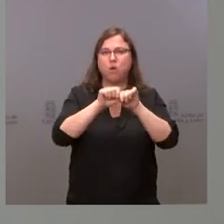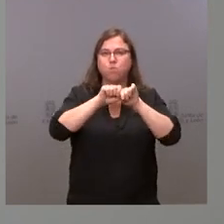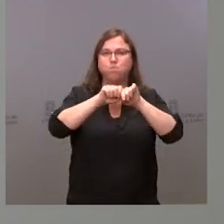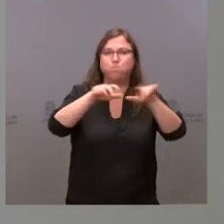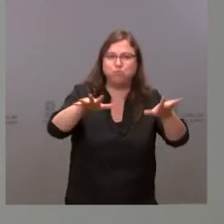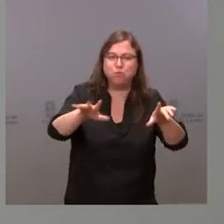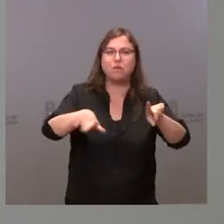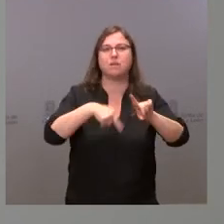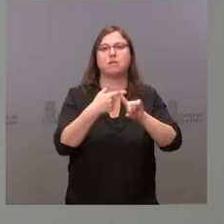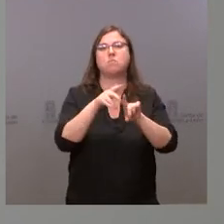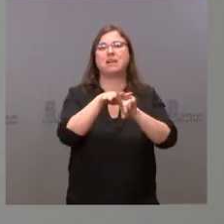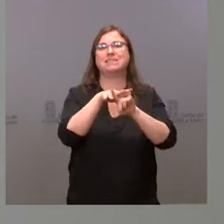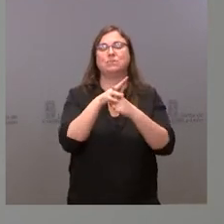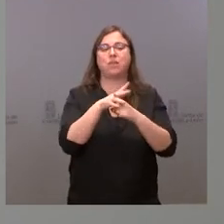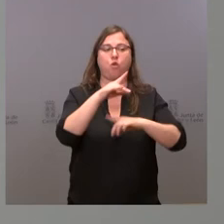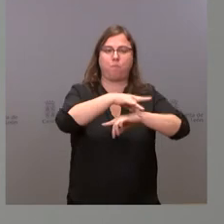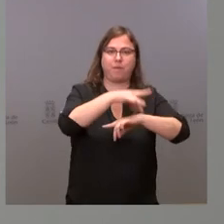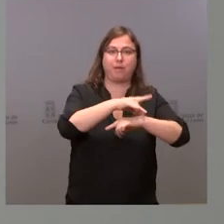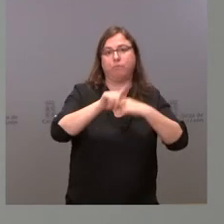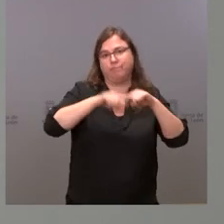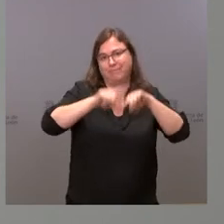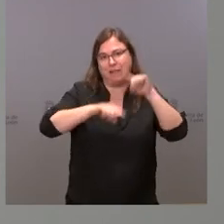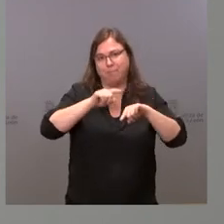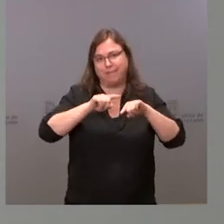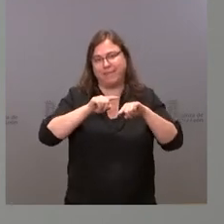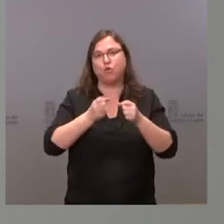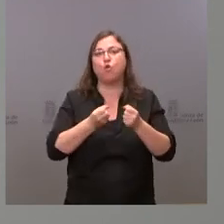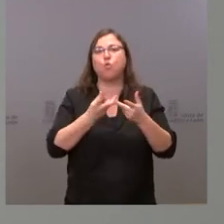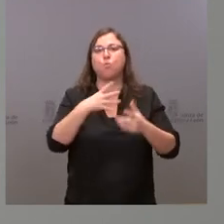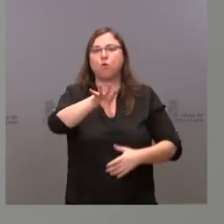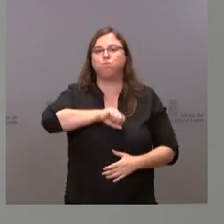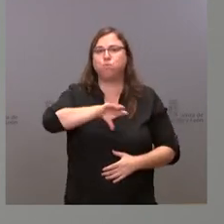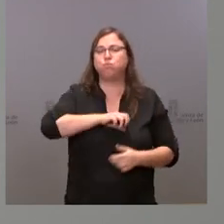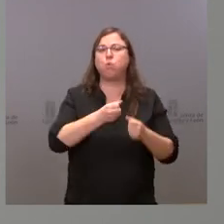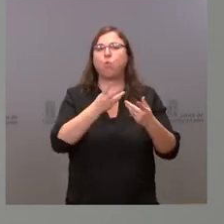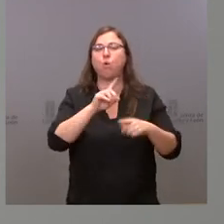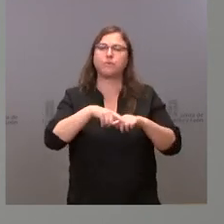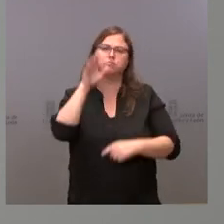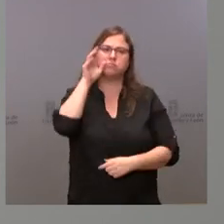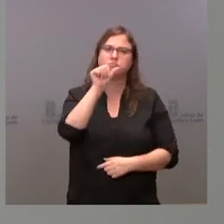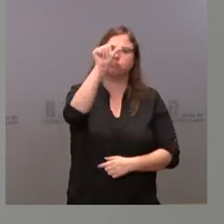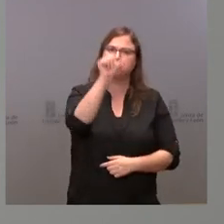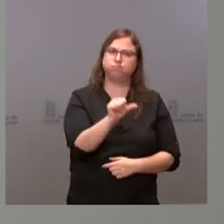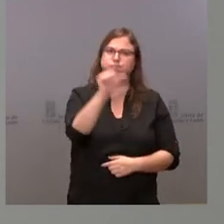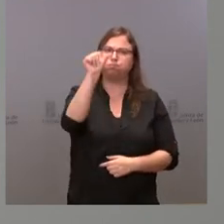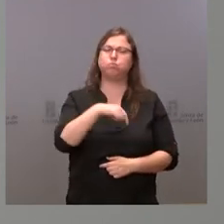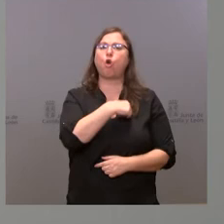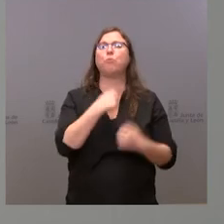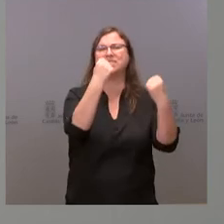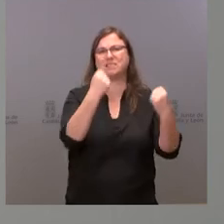la situación epidemiológica vamos a escucharles vamos a ver las propuestas y queremos realmente